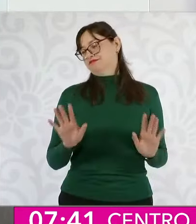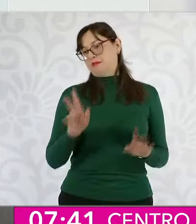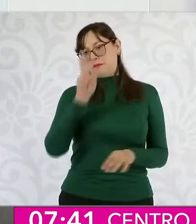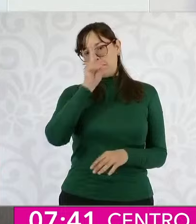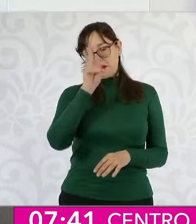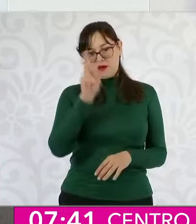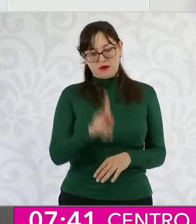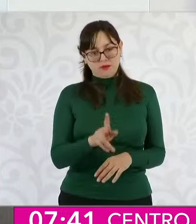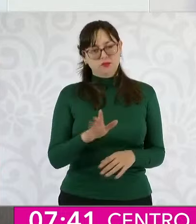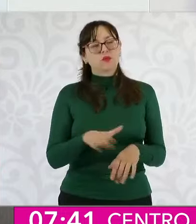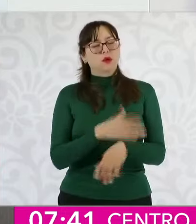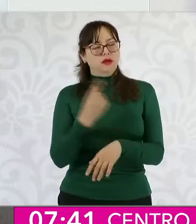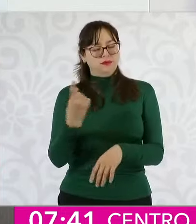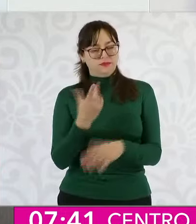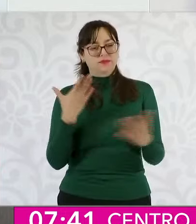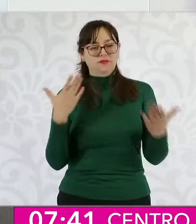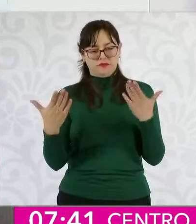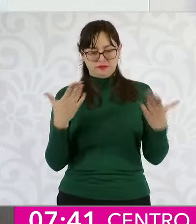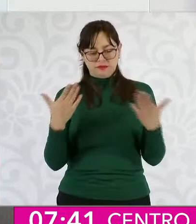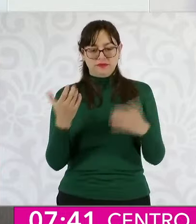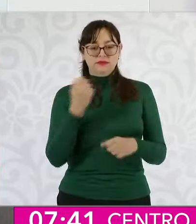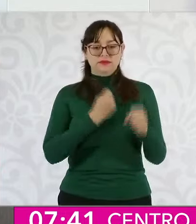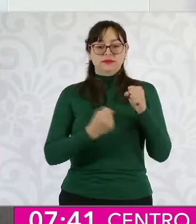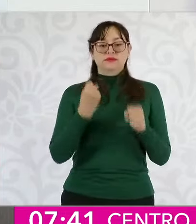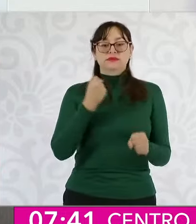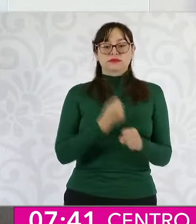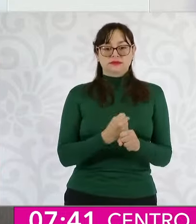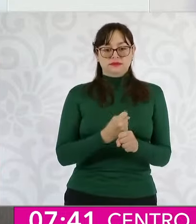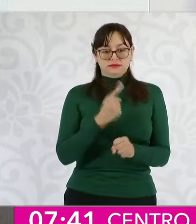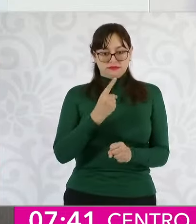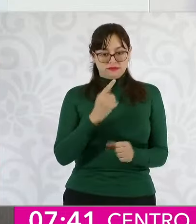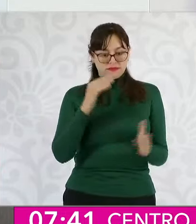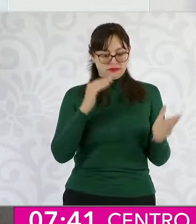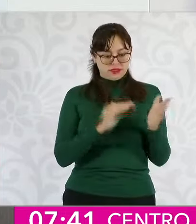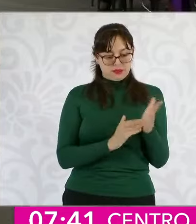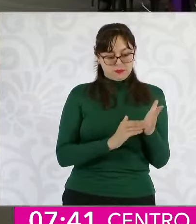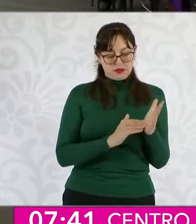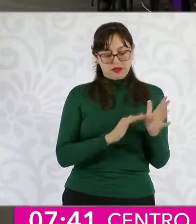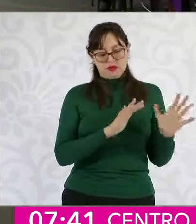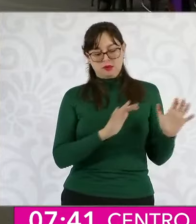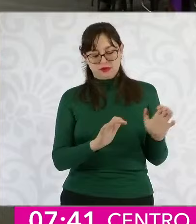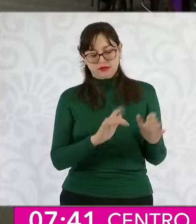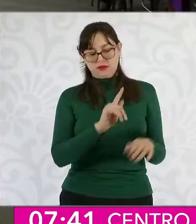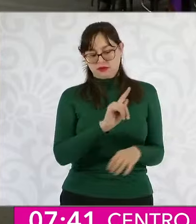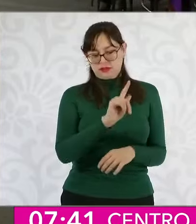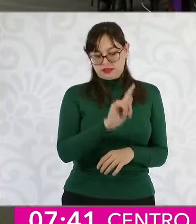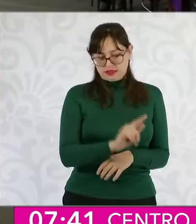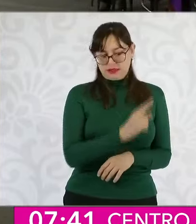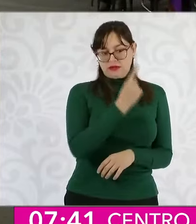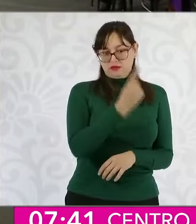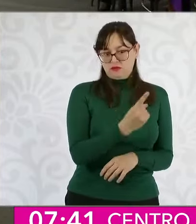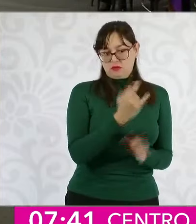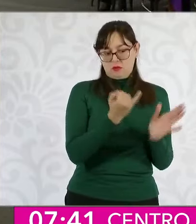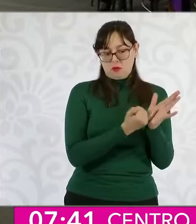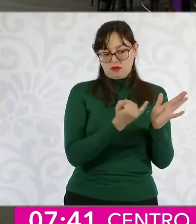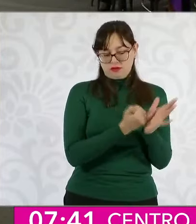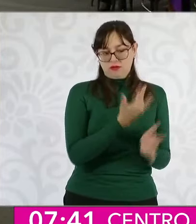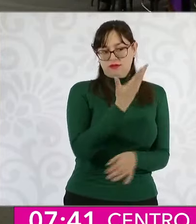porque en 1971, no solo porque allí era 10% y ahora se habla de 25%, sino